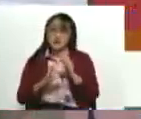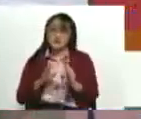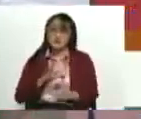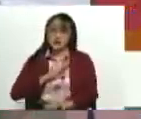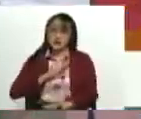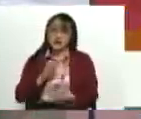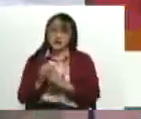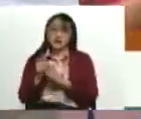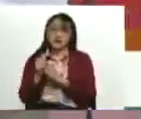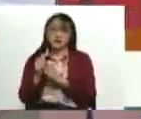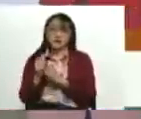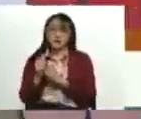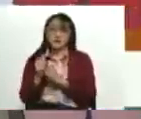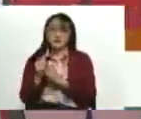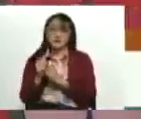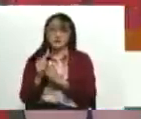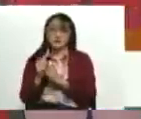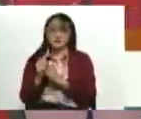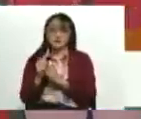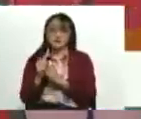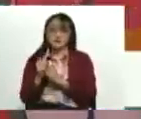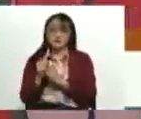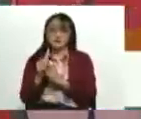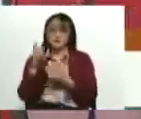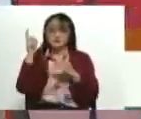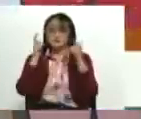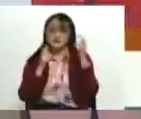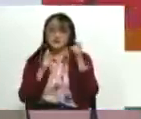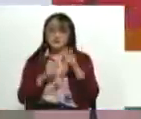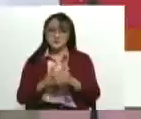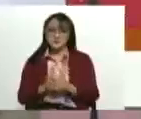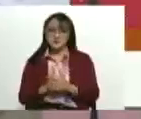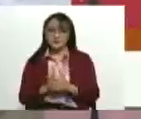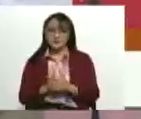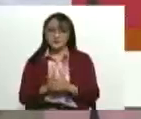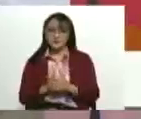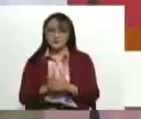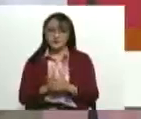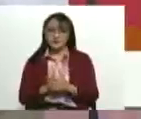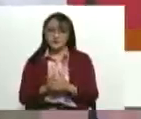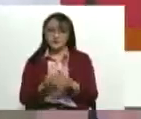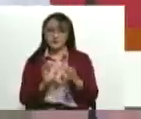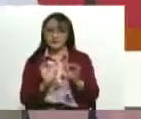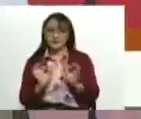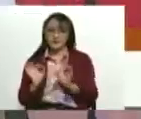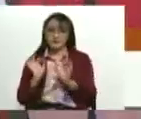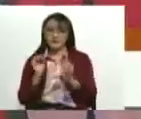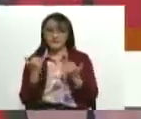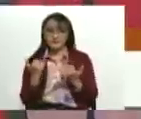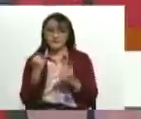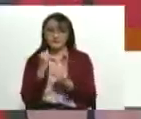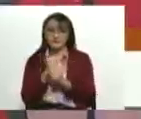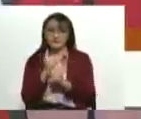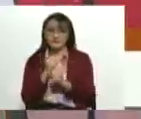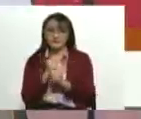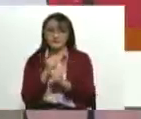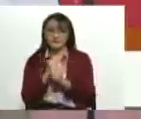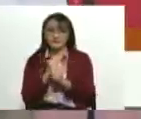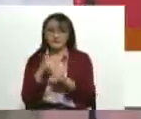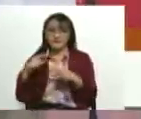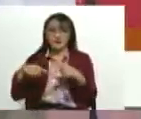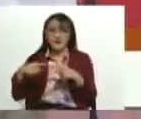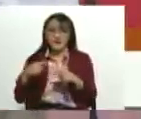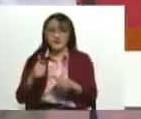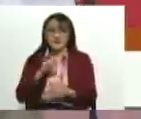líderes, hacia el legado de Chávez, nos hace invencibles y tenemos que consolidarla. Hemos venido trabajándola, cada día estamos